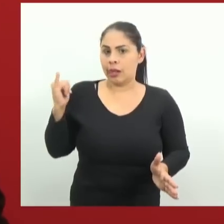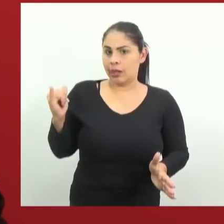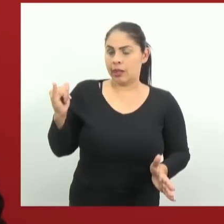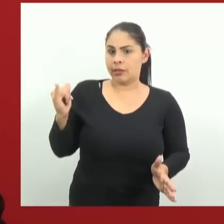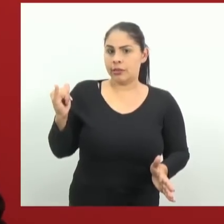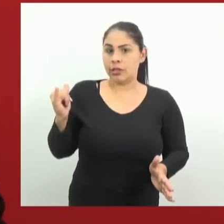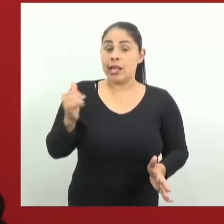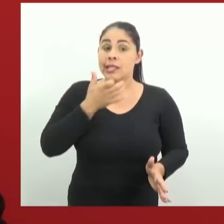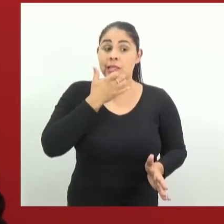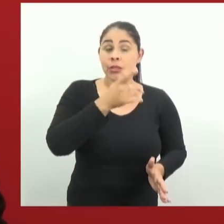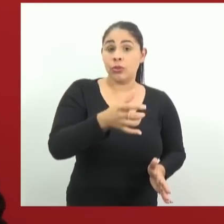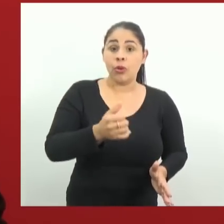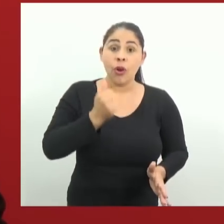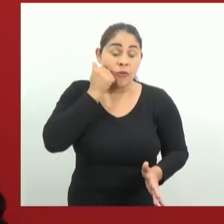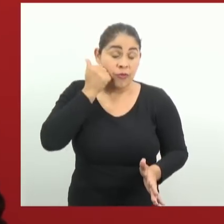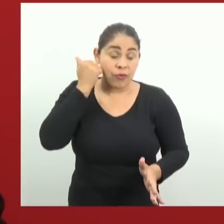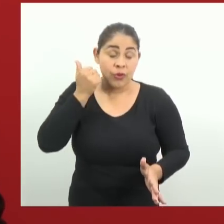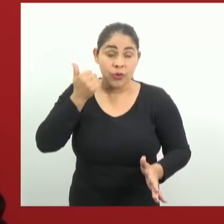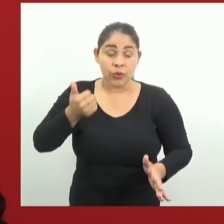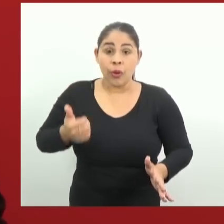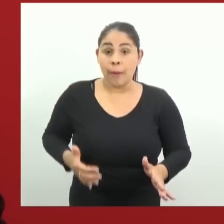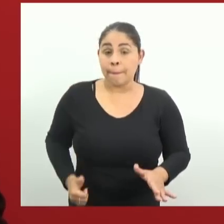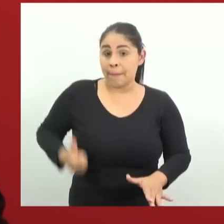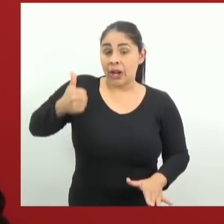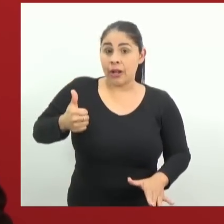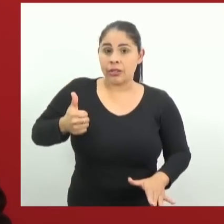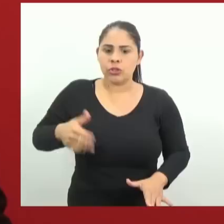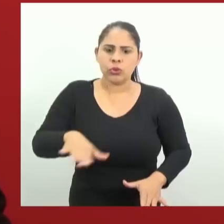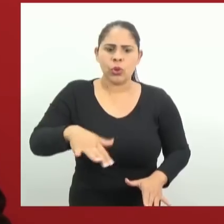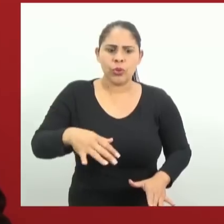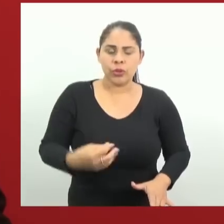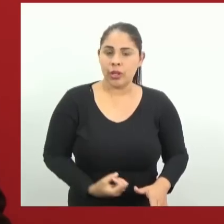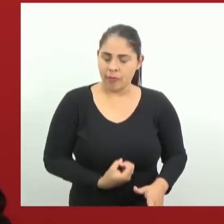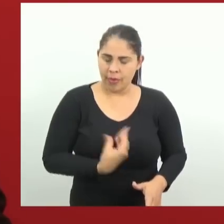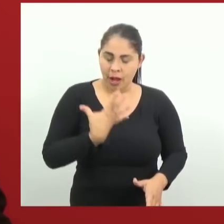¿Quieres más fruto en tu alma, en tu espíritu?